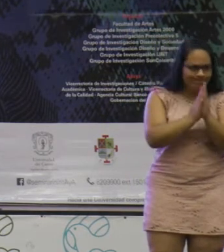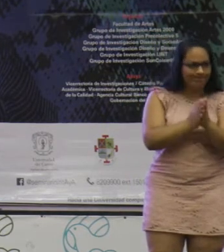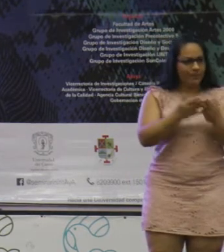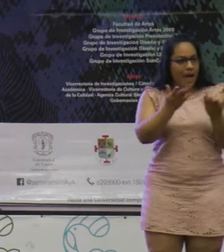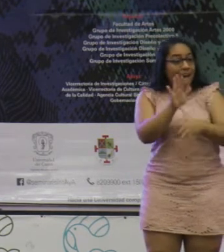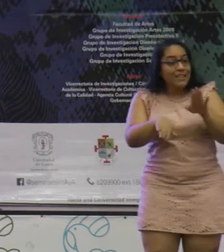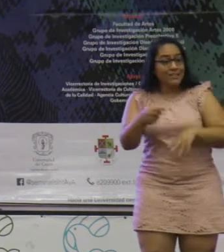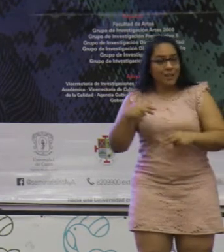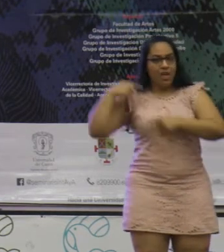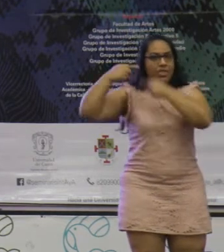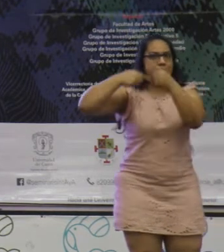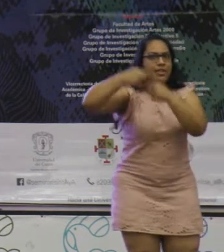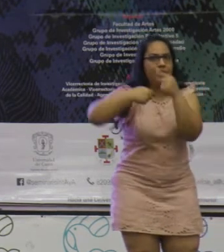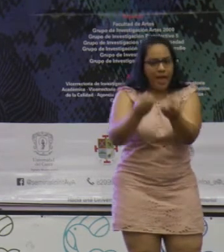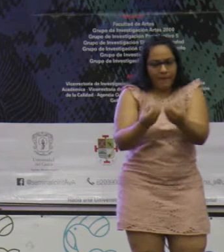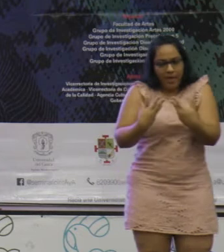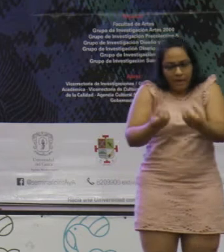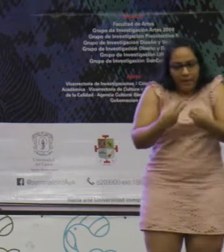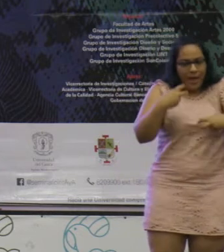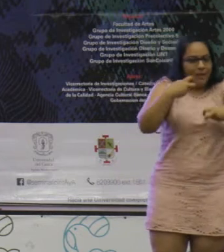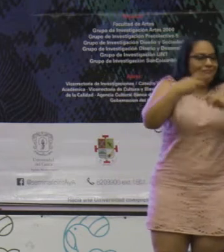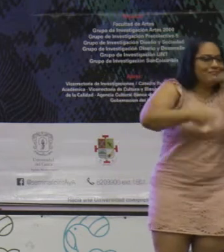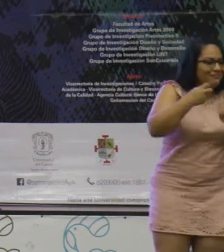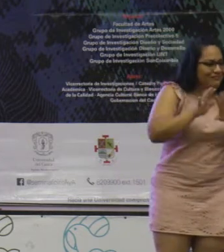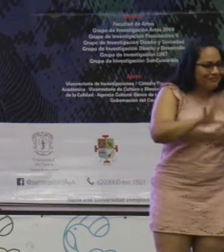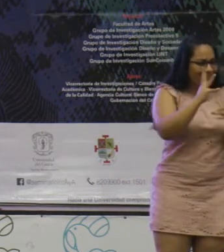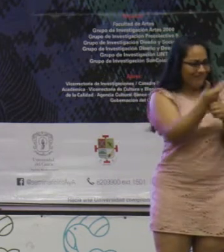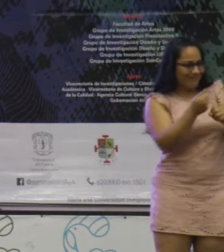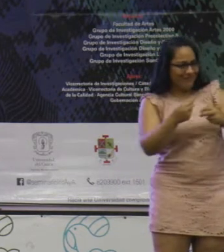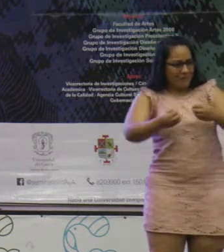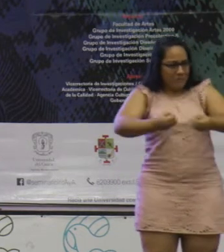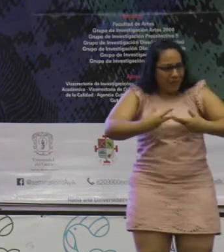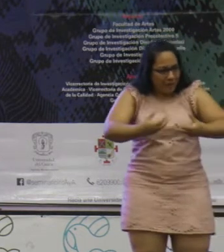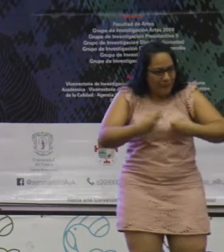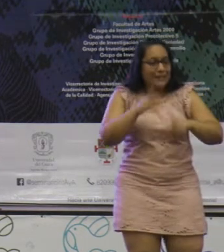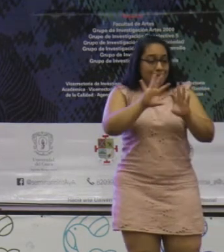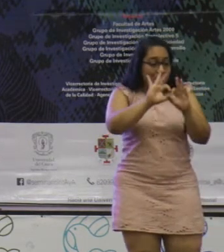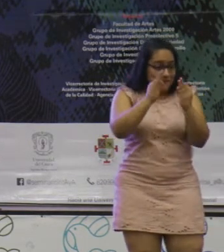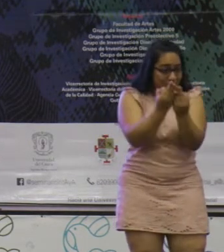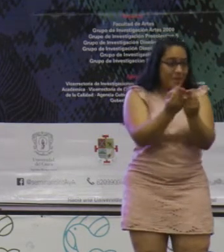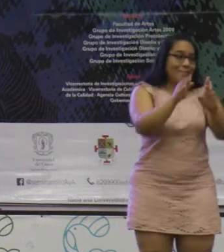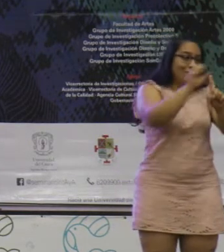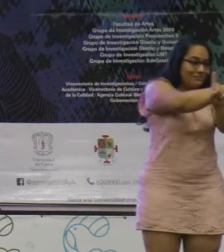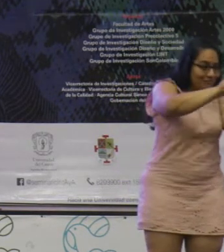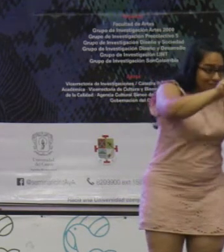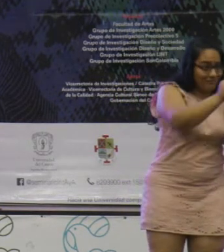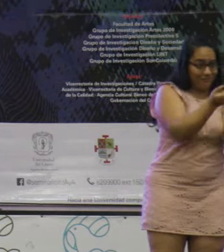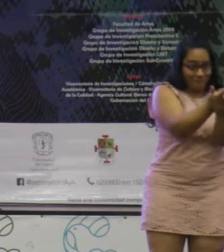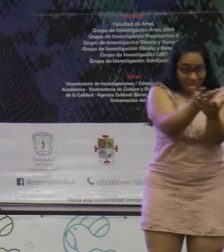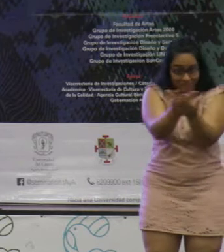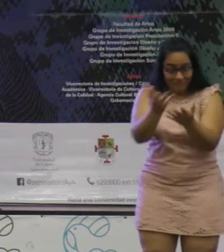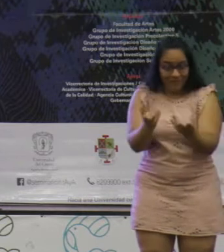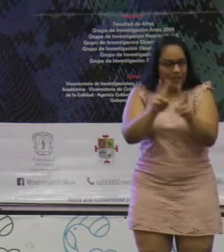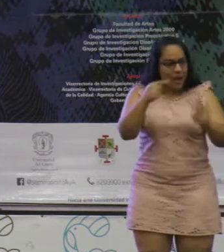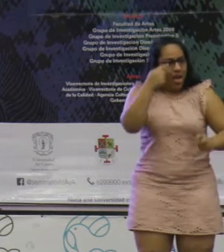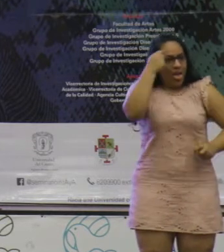problemas heredados. Hay una cantidad de problemas y en eso quisiera trascender incluso a lo social o a lo familiar, como propuesta para hoy ustedes. Esta idea